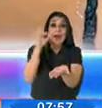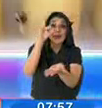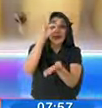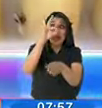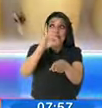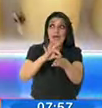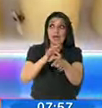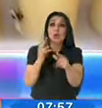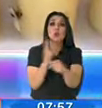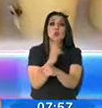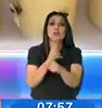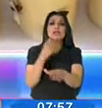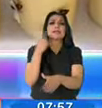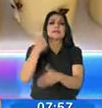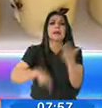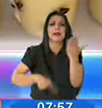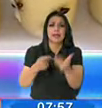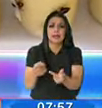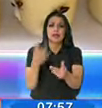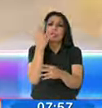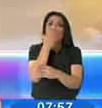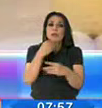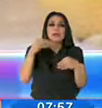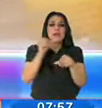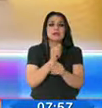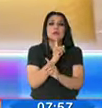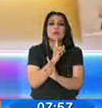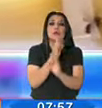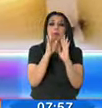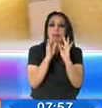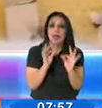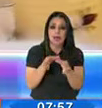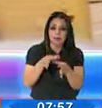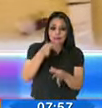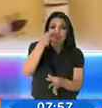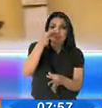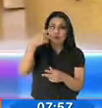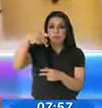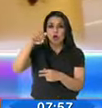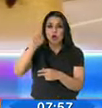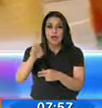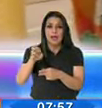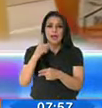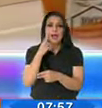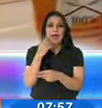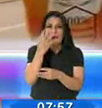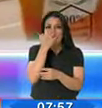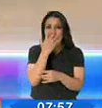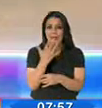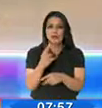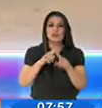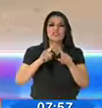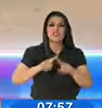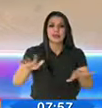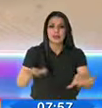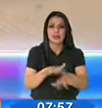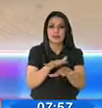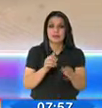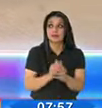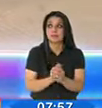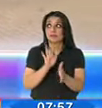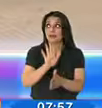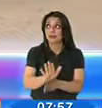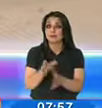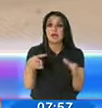es utilizada para la elaboración de hermosas velas, la obtención del polen y la miel en distintas presentaciones. De ello se encarga